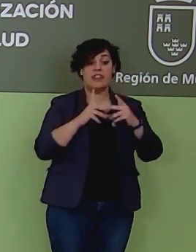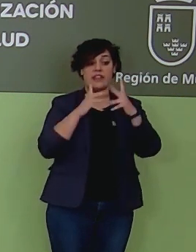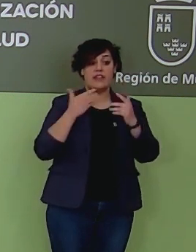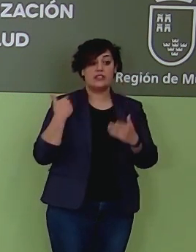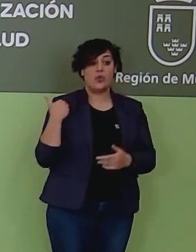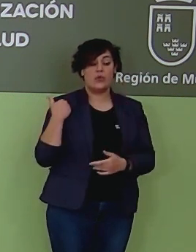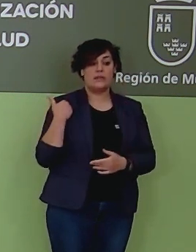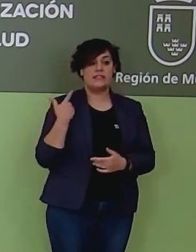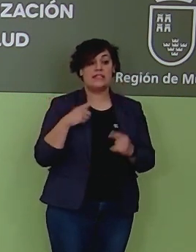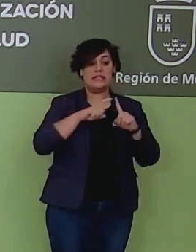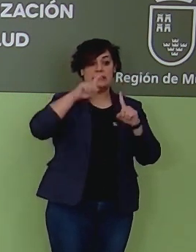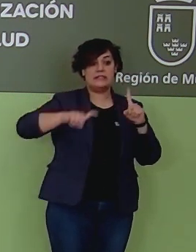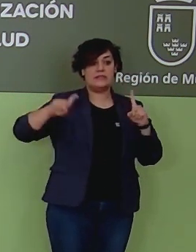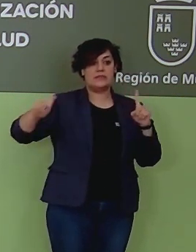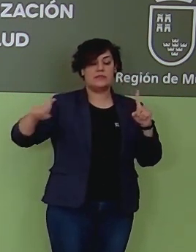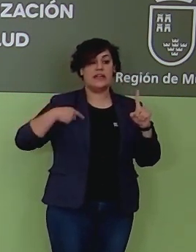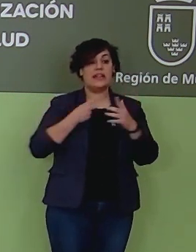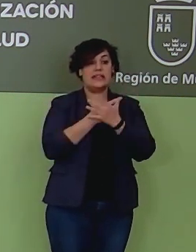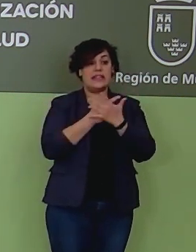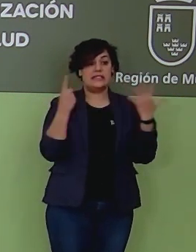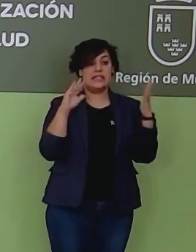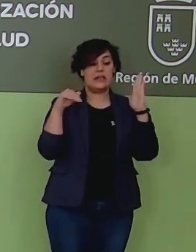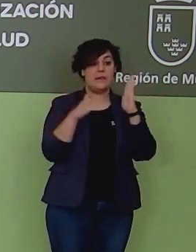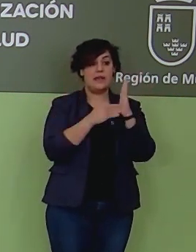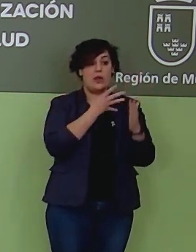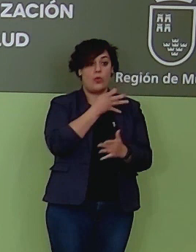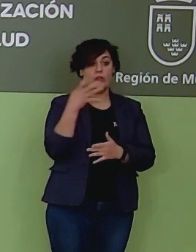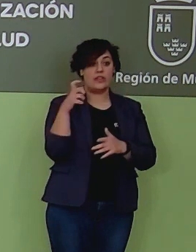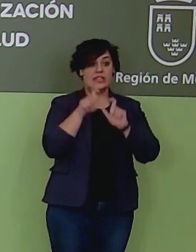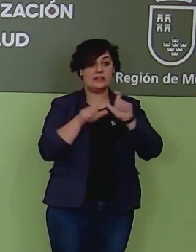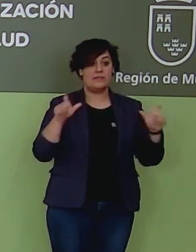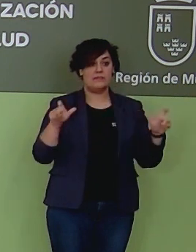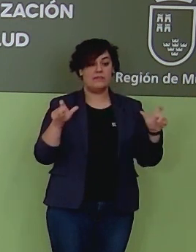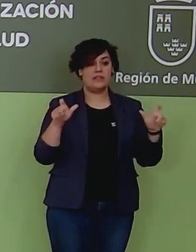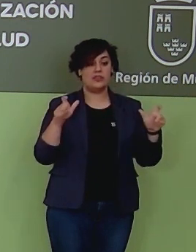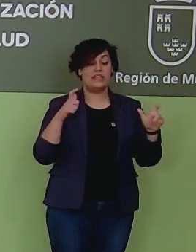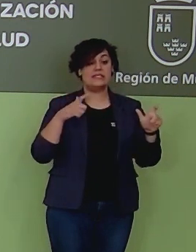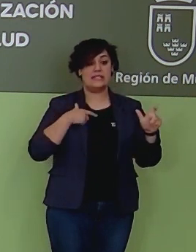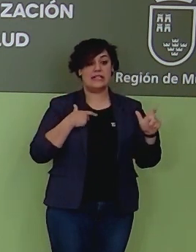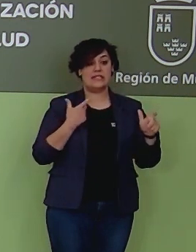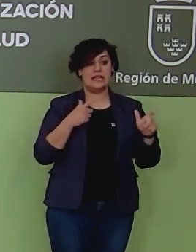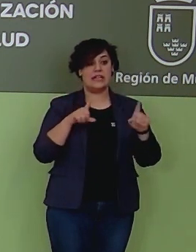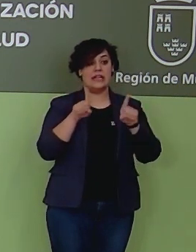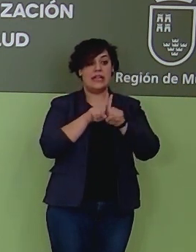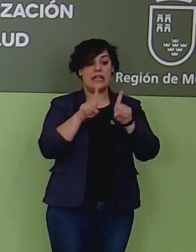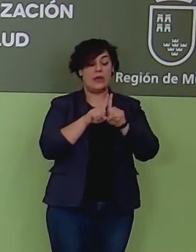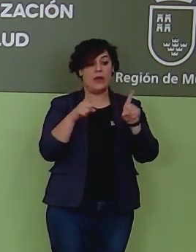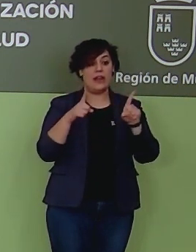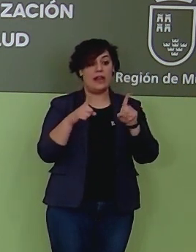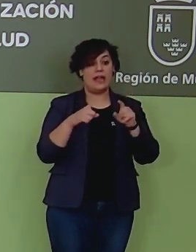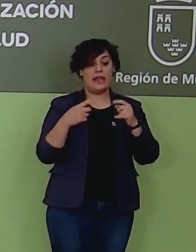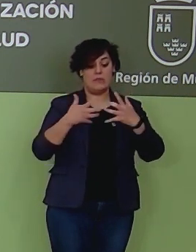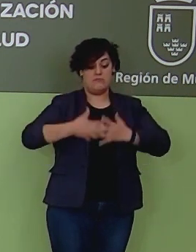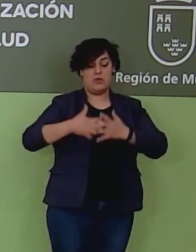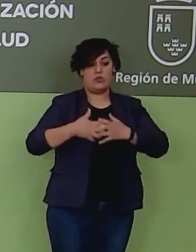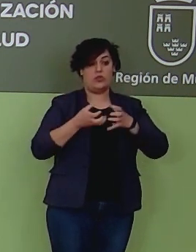informe de epidemiología de ayer, eran más de 16.400 las personas a las que se tienen monitorizadas como casos posibles de